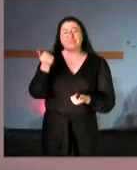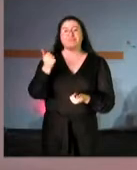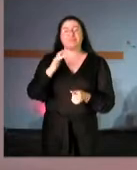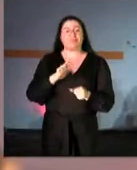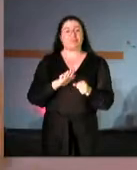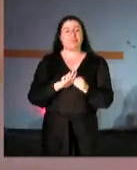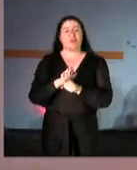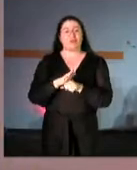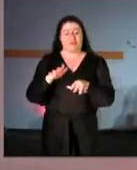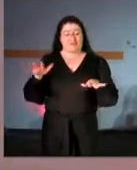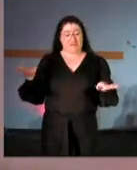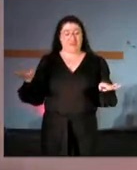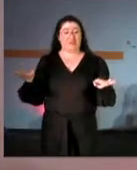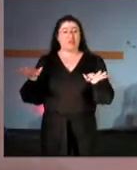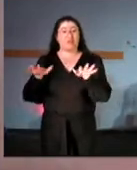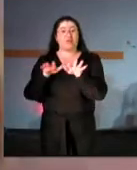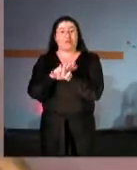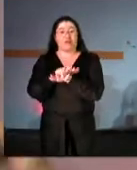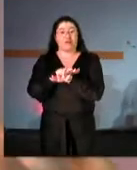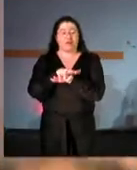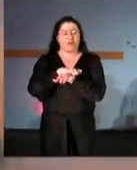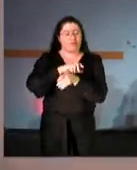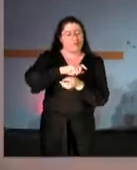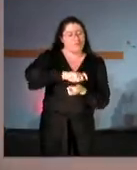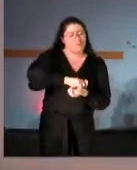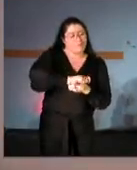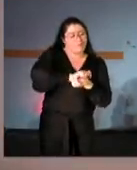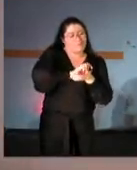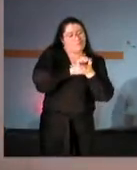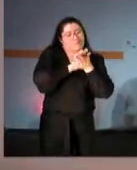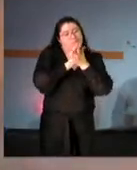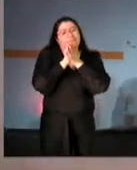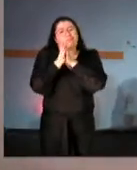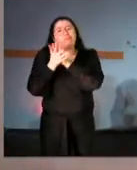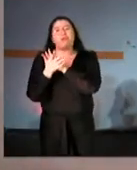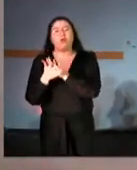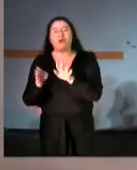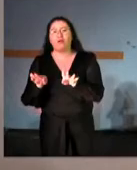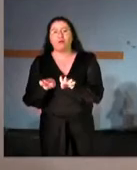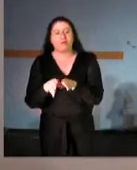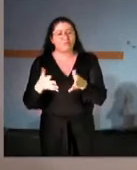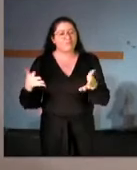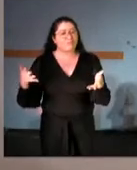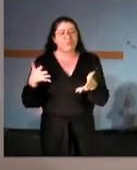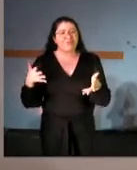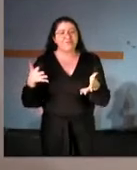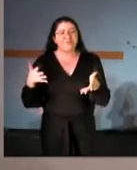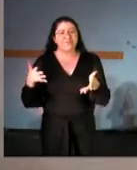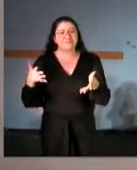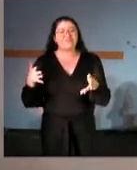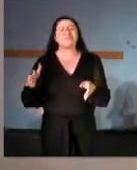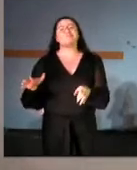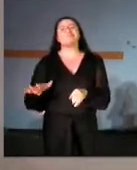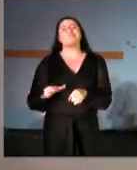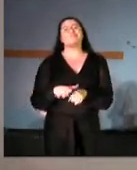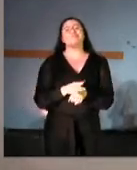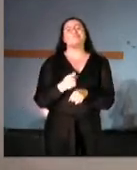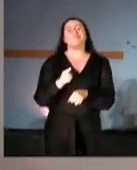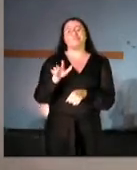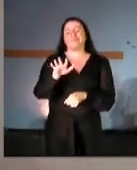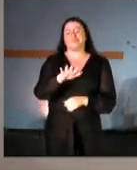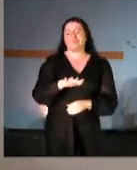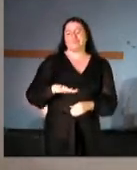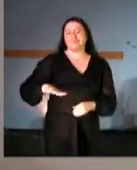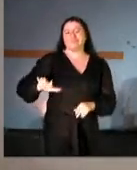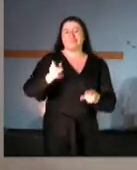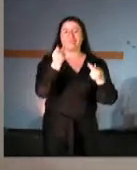y las transformaciones se articulan por la voluntad, la decisión, la determinación de